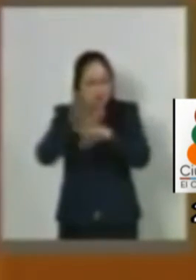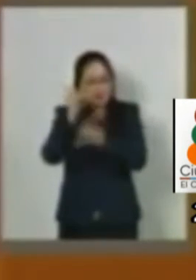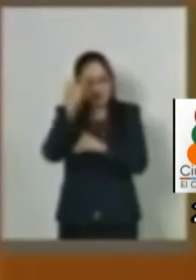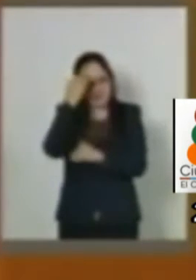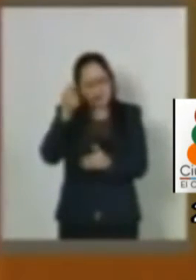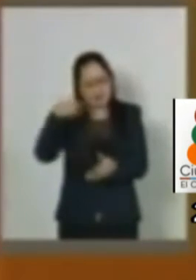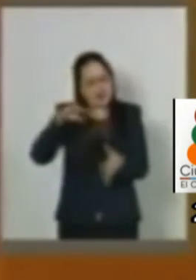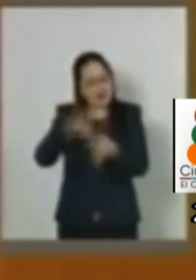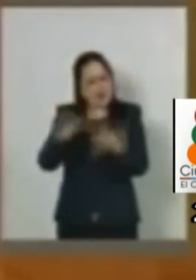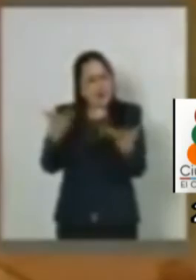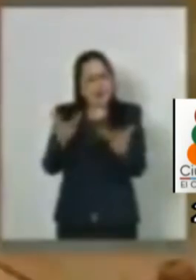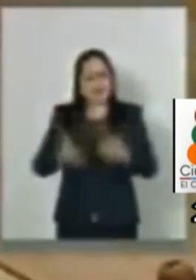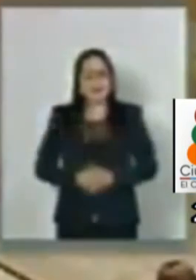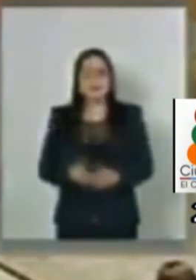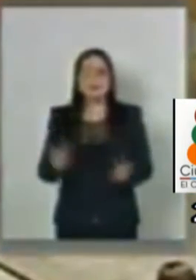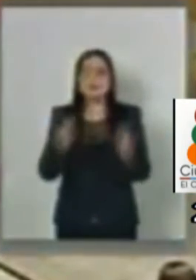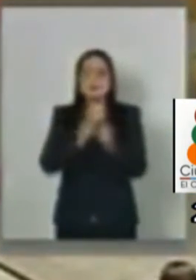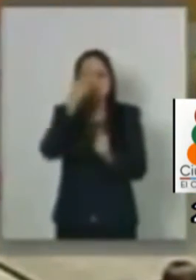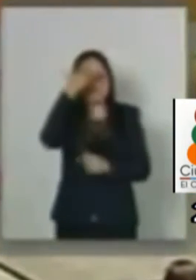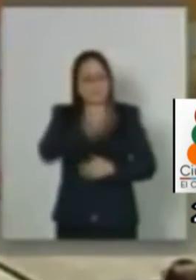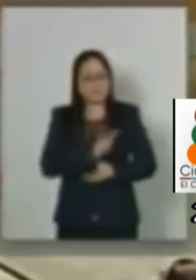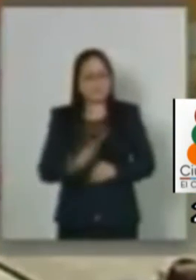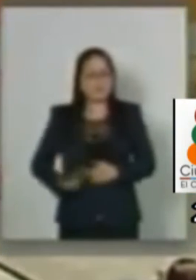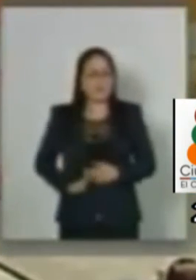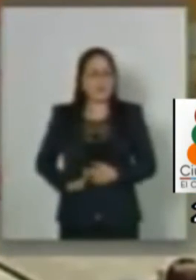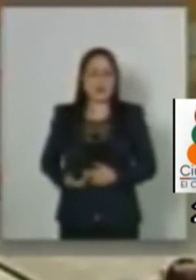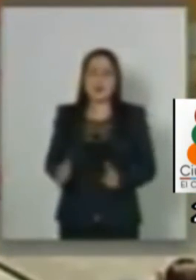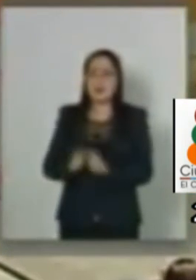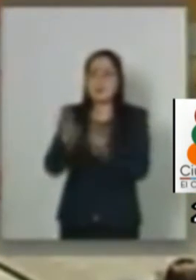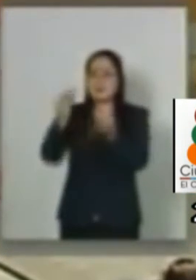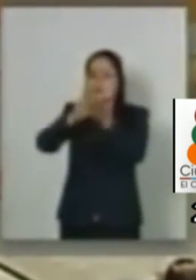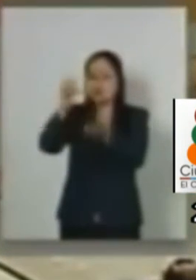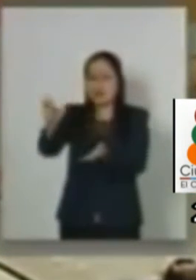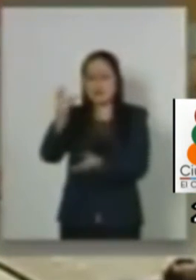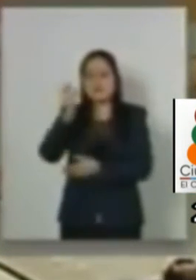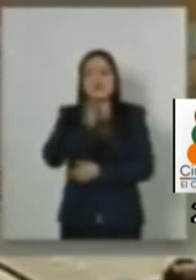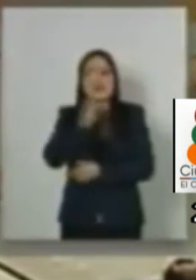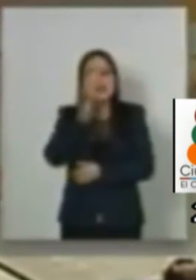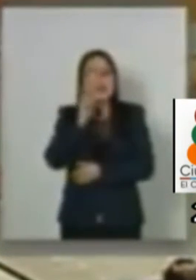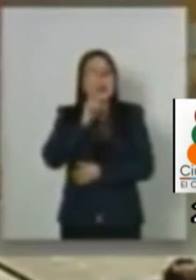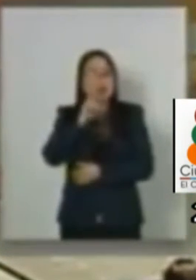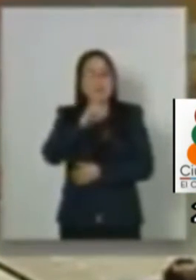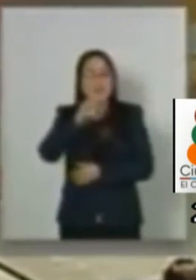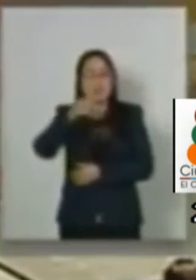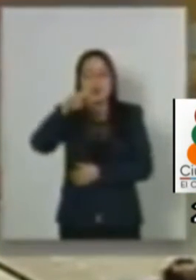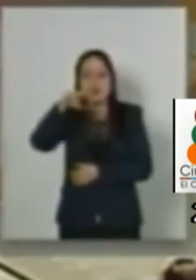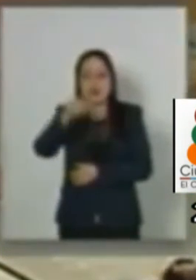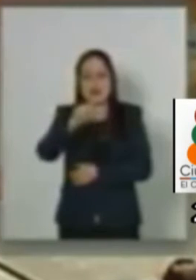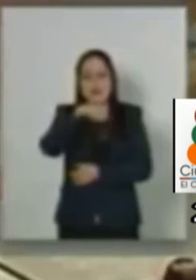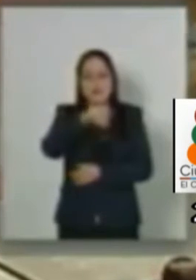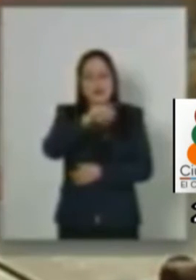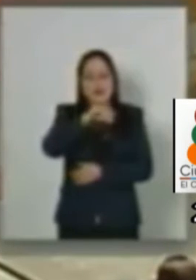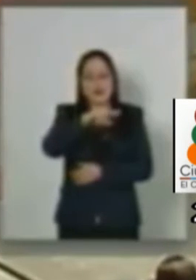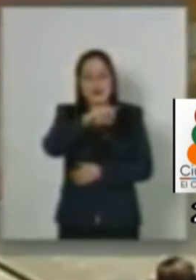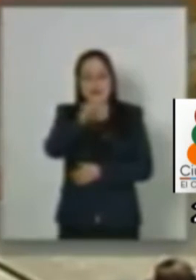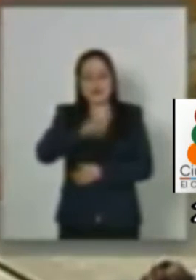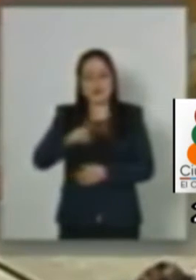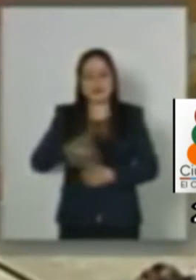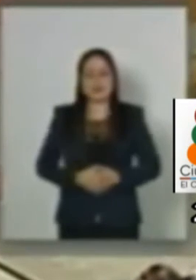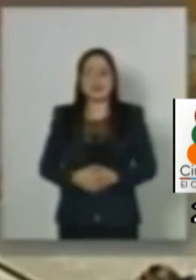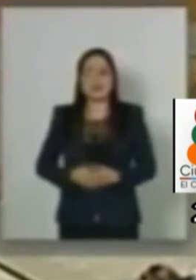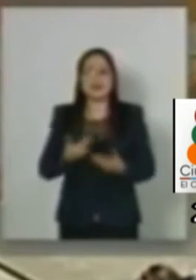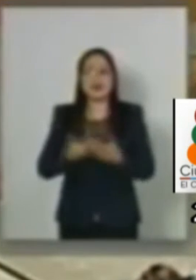prácticamente de las Fuerzas Armadas. Y lo que la oposición se cuestiona es por qué hacerlo en este momento, justo